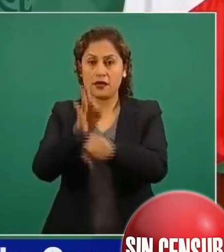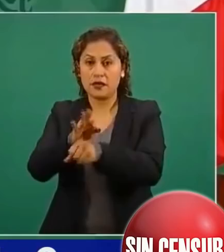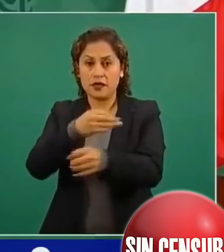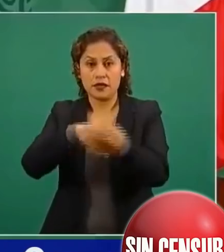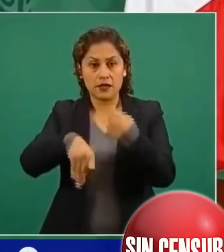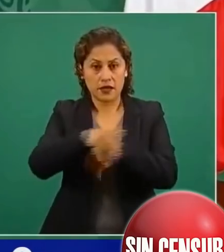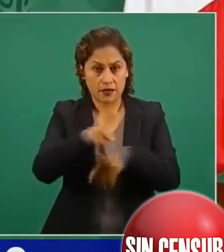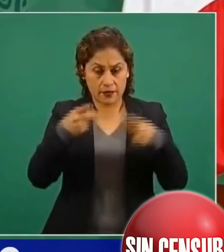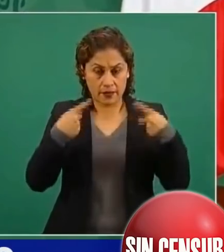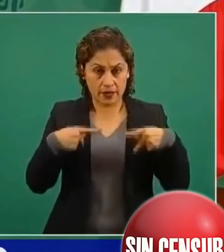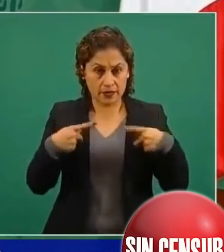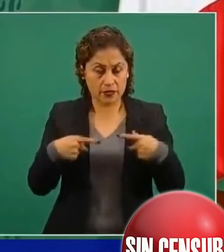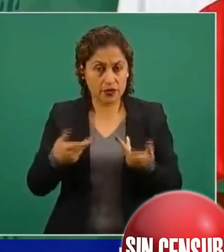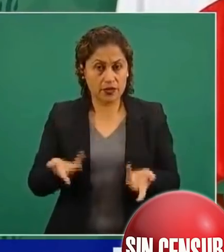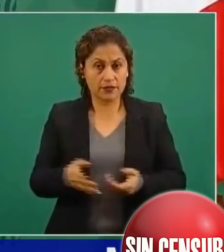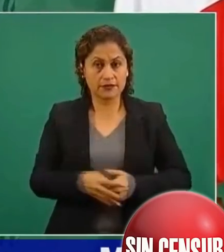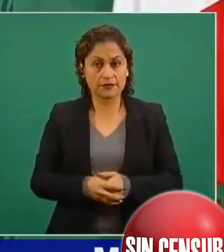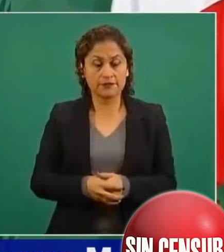Entonces,